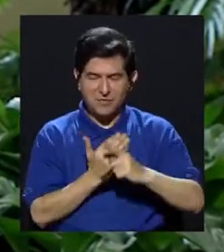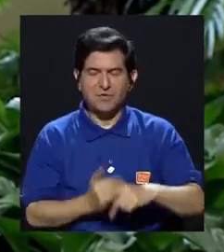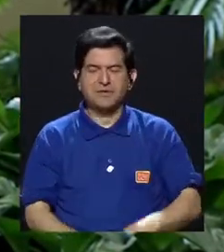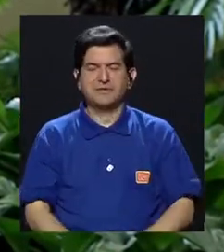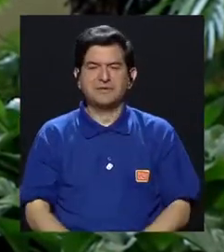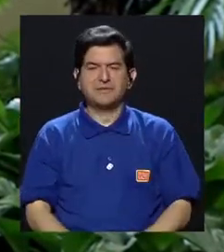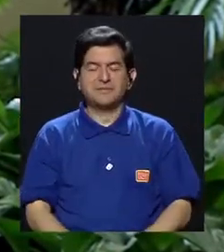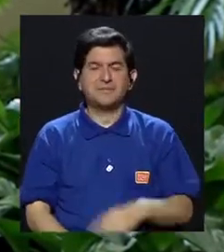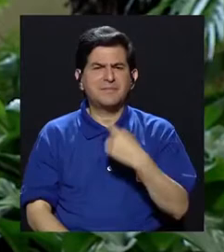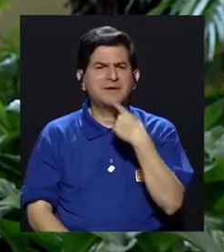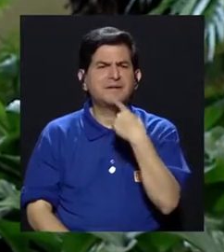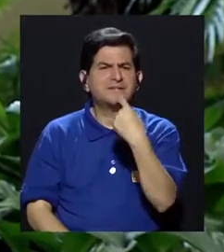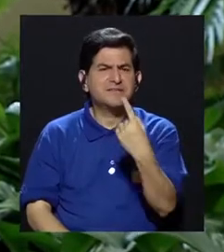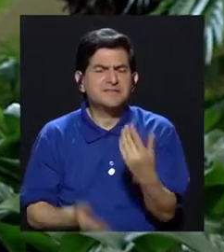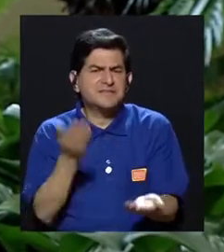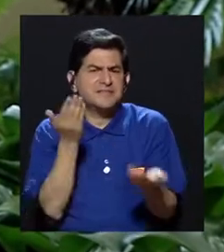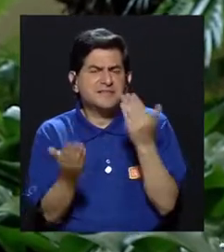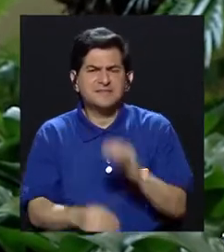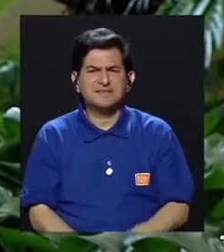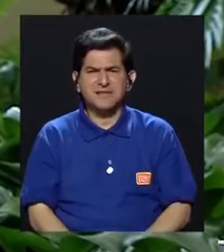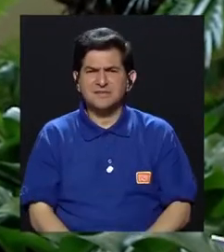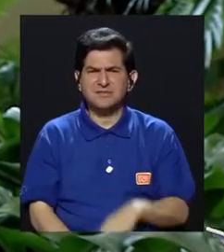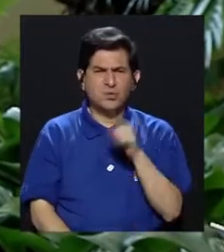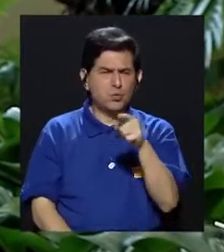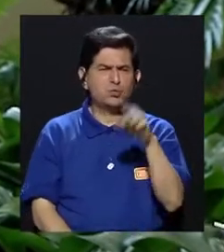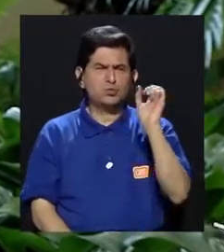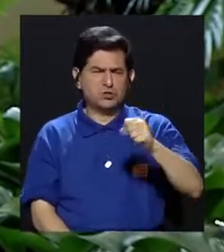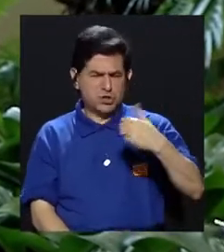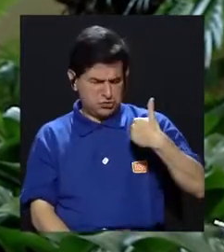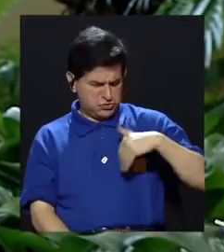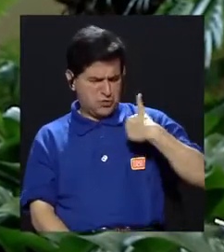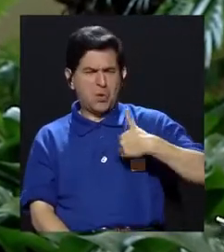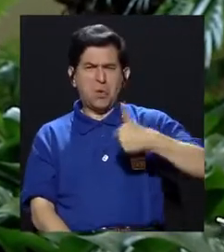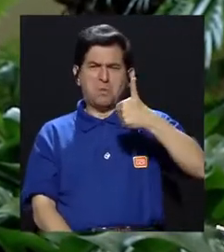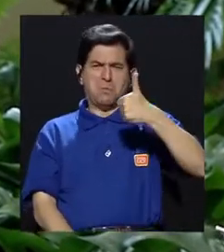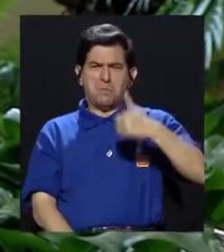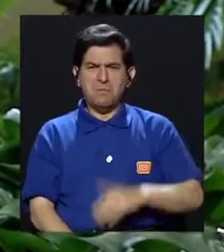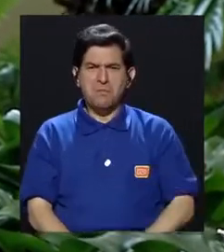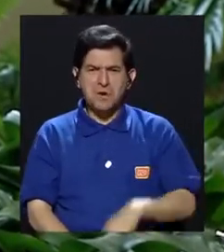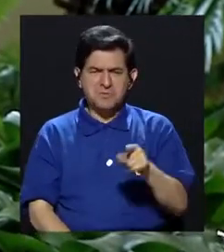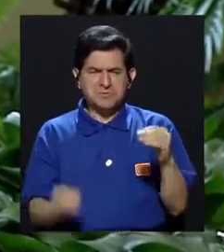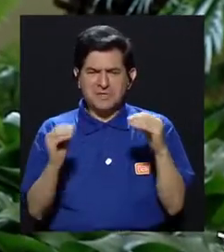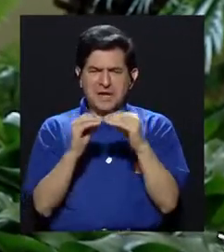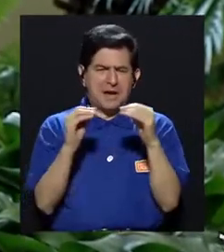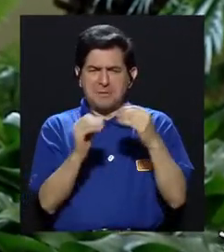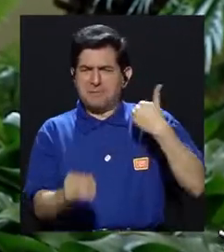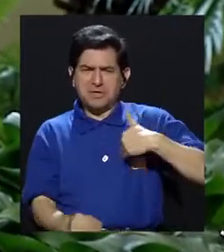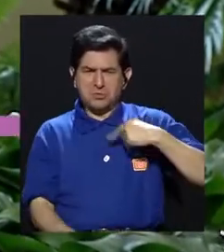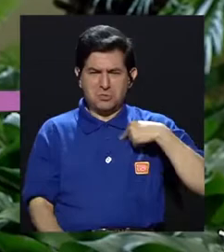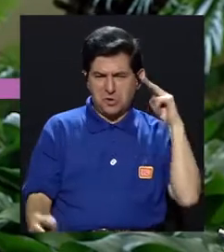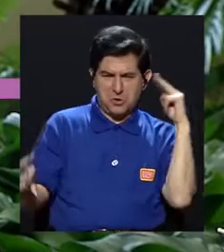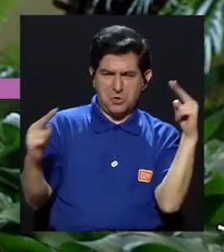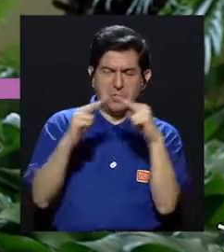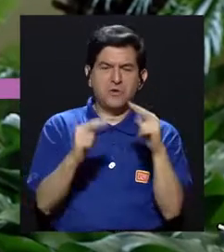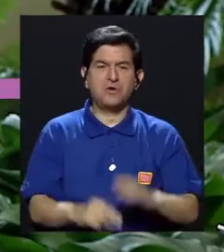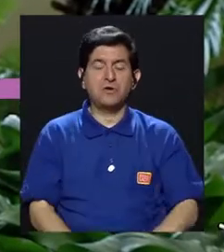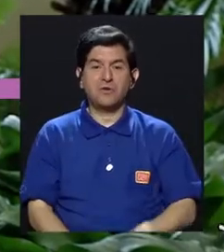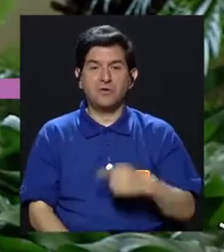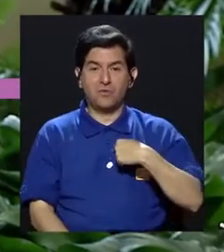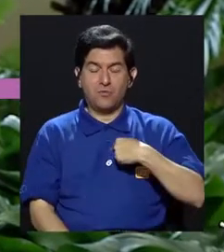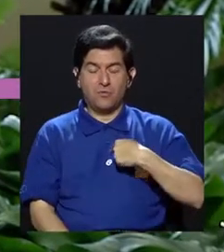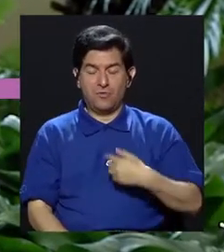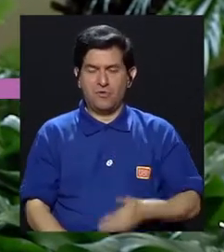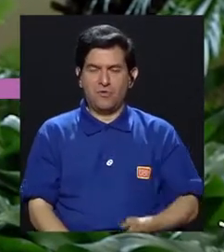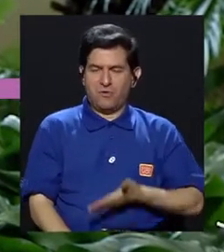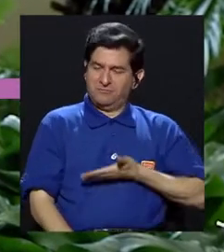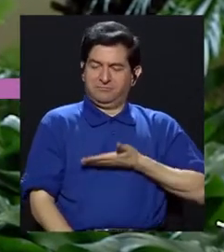los que estamos acá, que nos digan, qué bárbaro, usted sí que es hombre, es que es el más hombre que conozco. Mire, hasta a mí se me